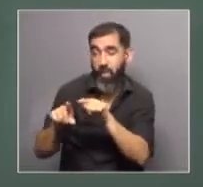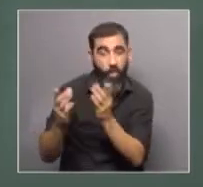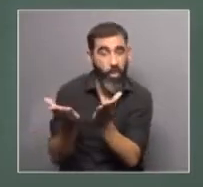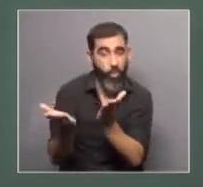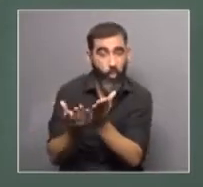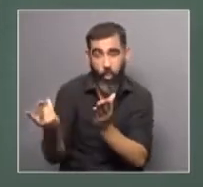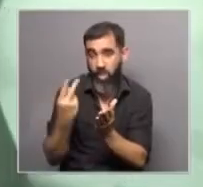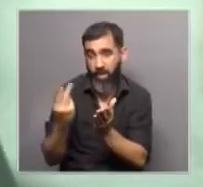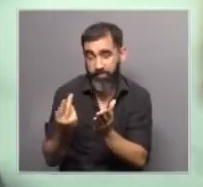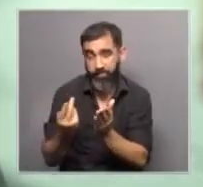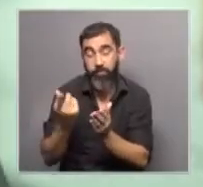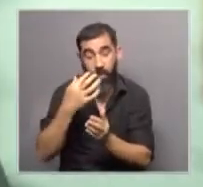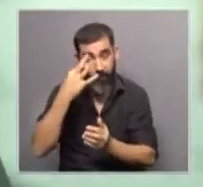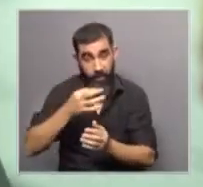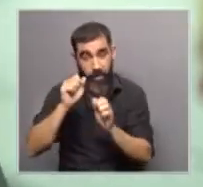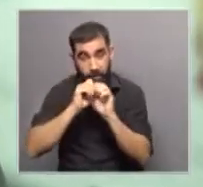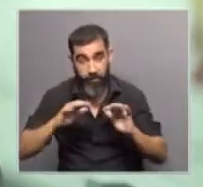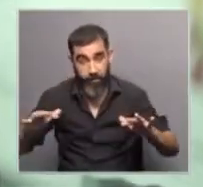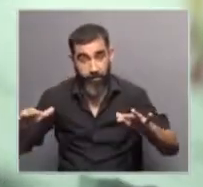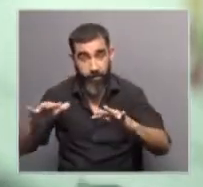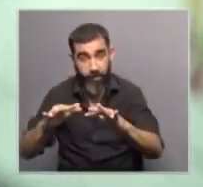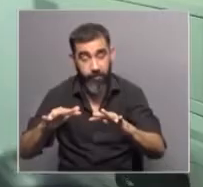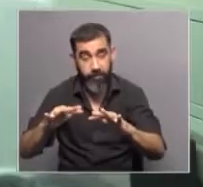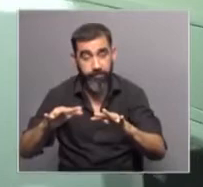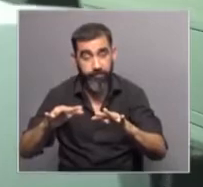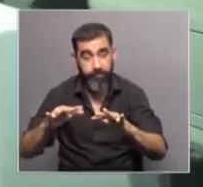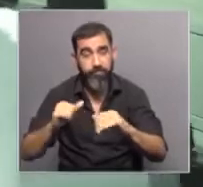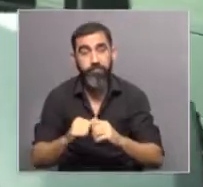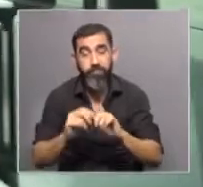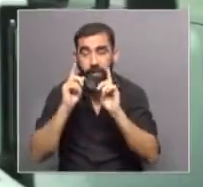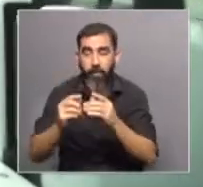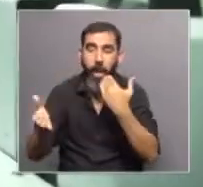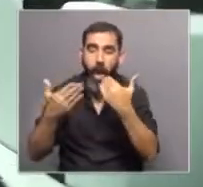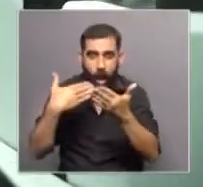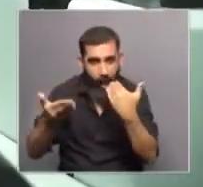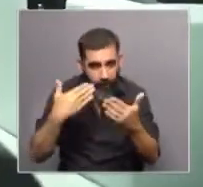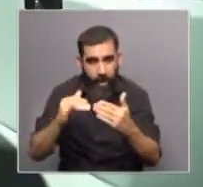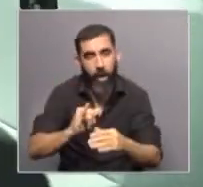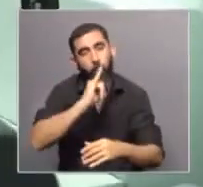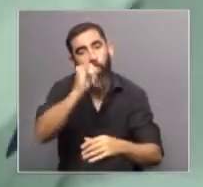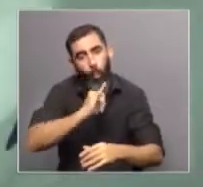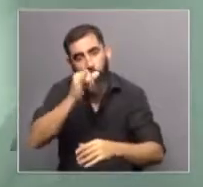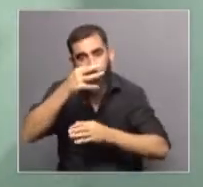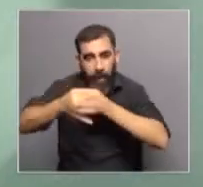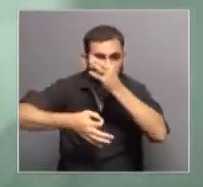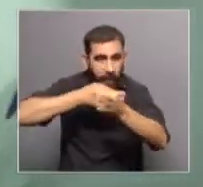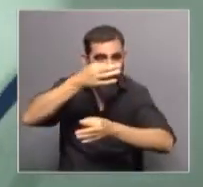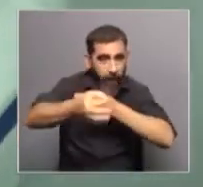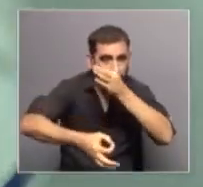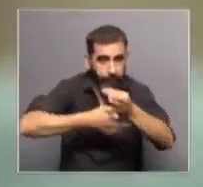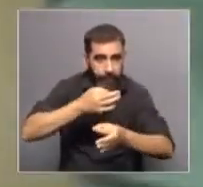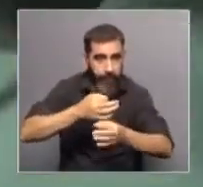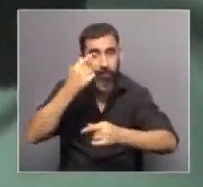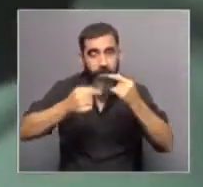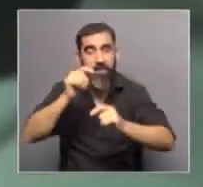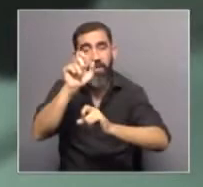vos. Y lo cierto es que en la pandemia tuvimos que salir a hablar, a contar, a explicar para otro